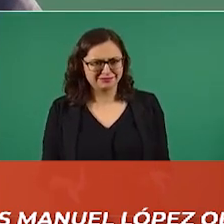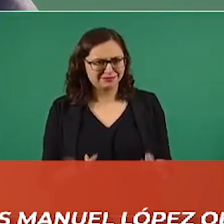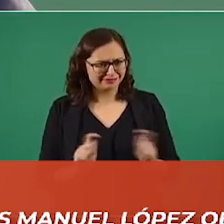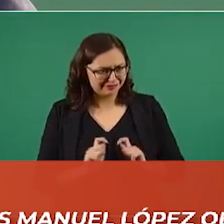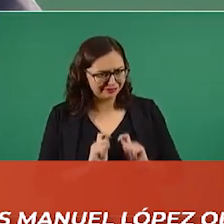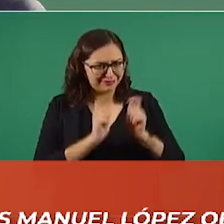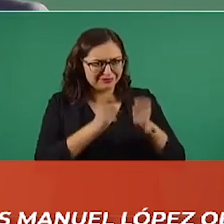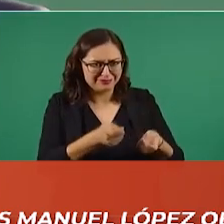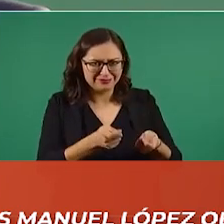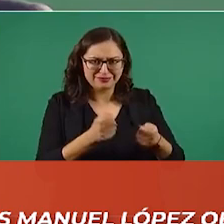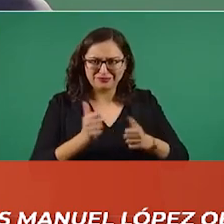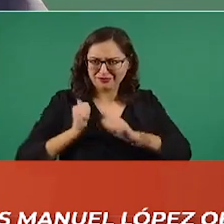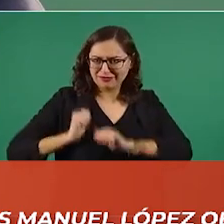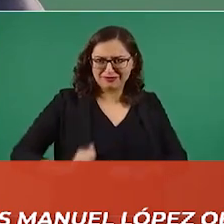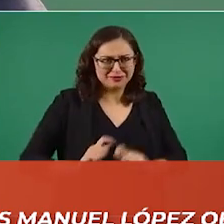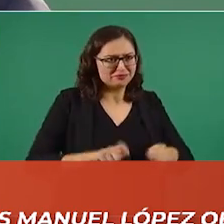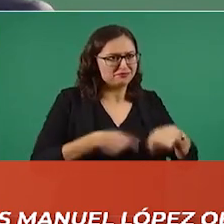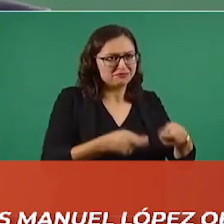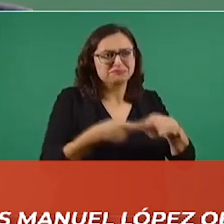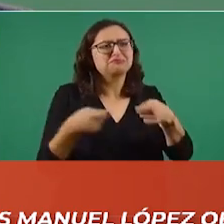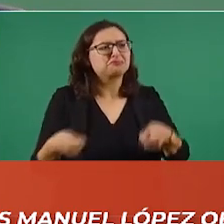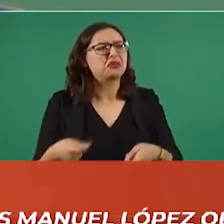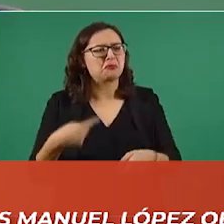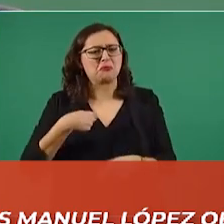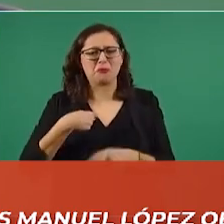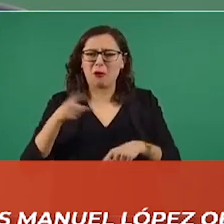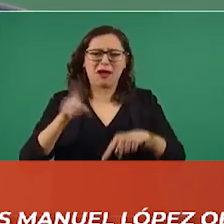Pero ¿qué pasaba? Esto para los jóvenes.